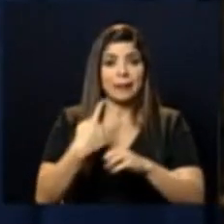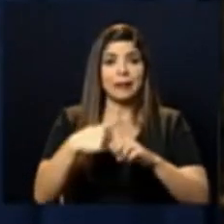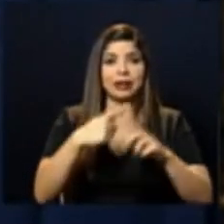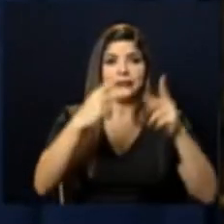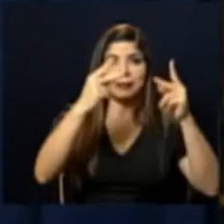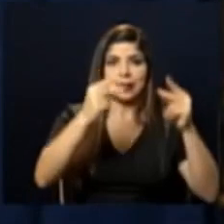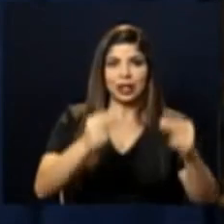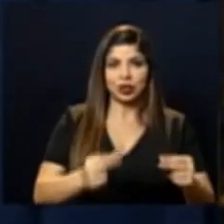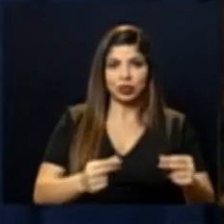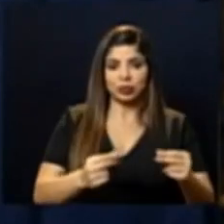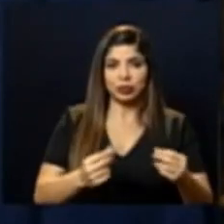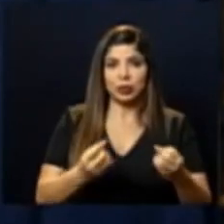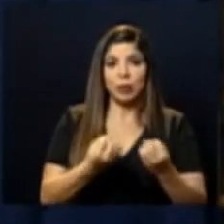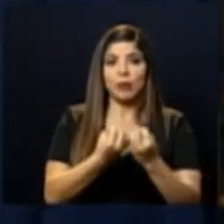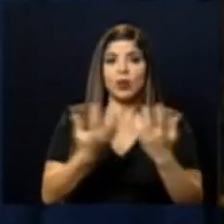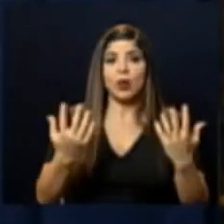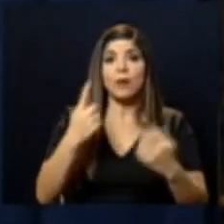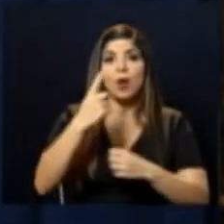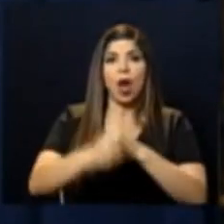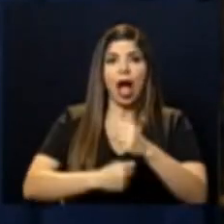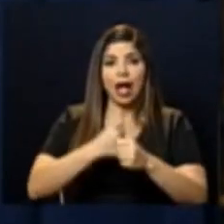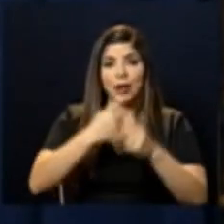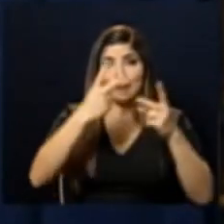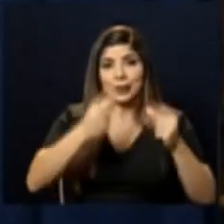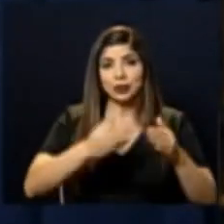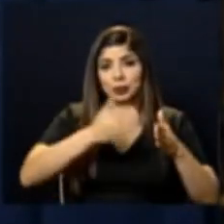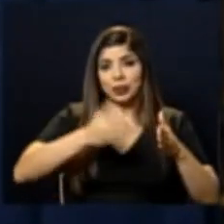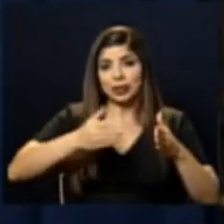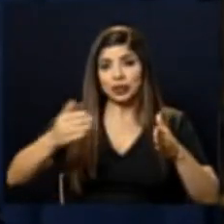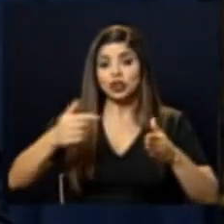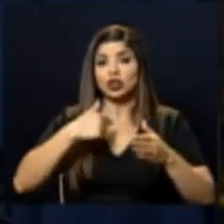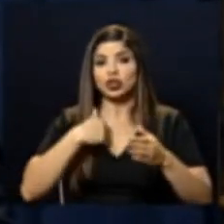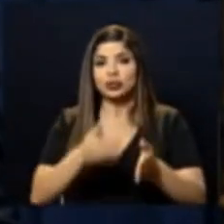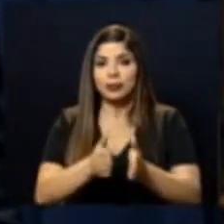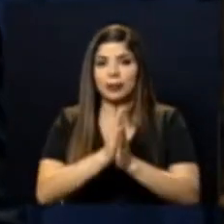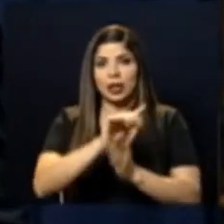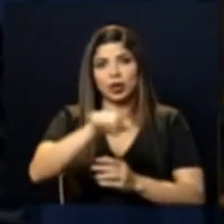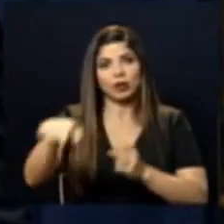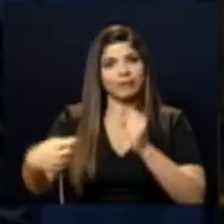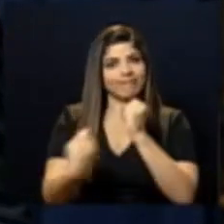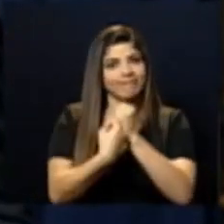presupuestos plurianuales. Y solicito el respaldo de ustedes.